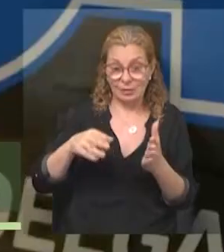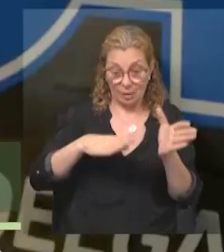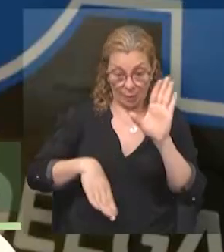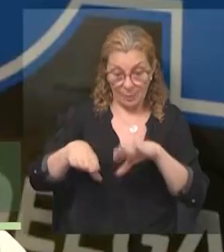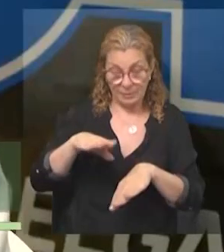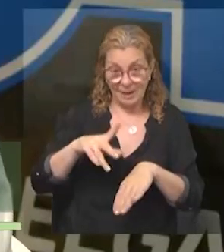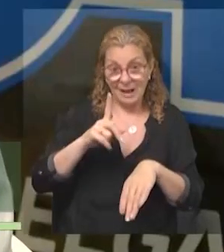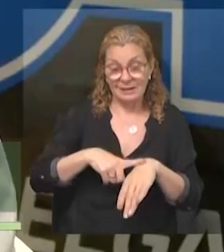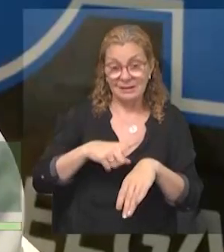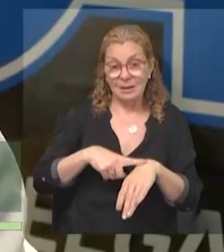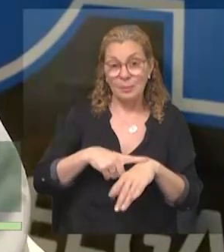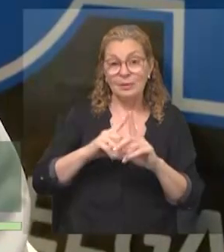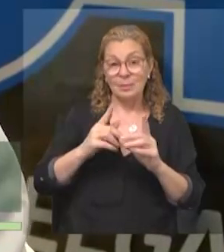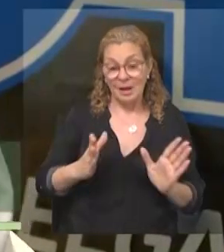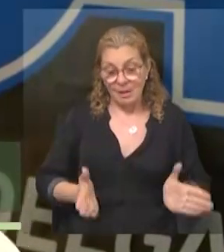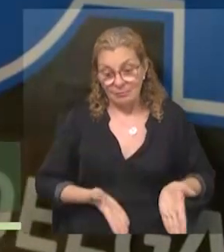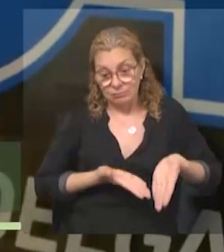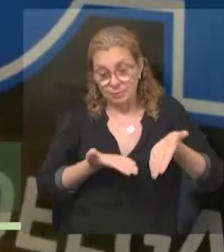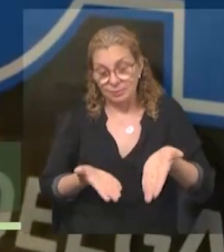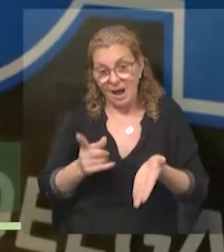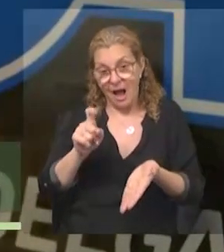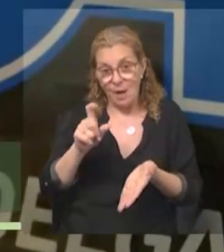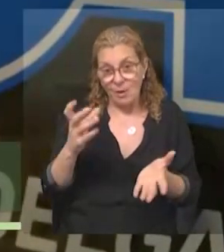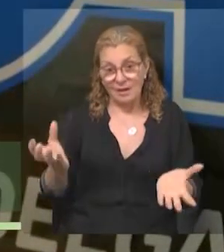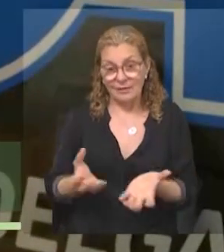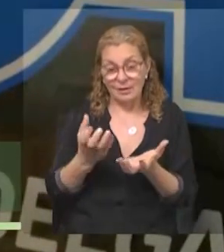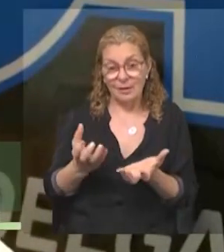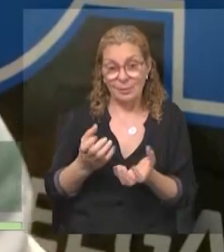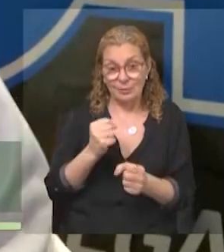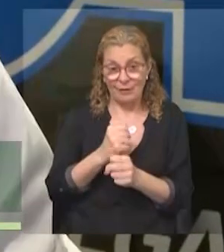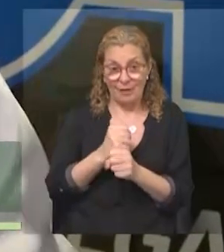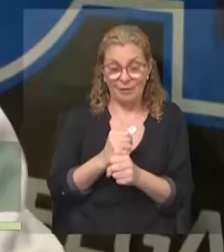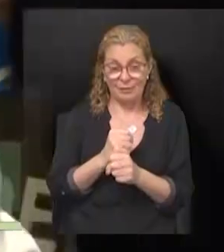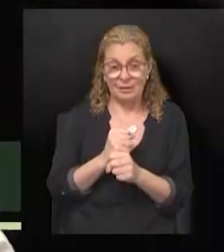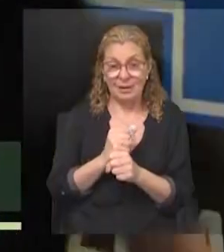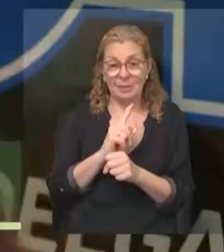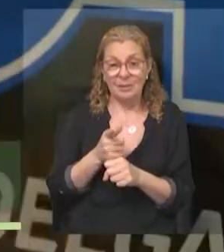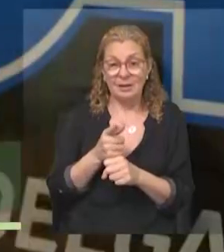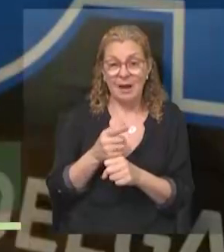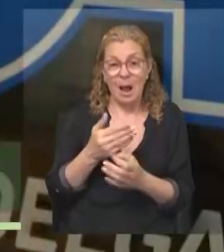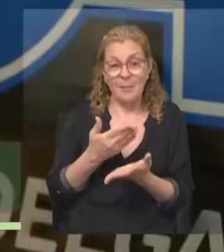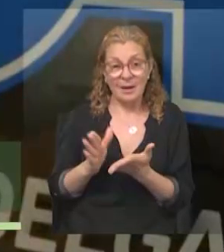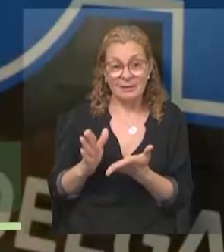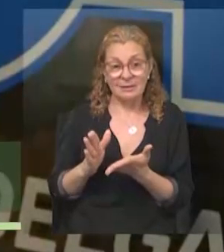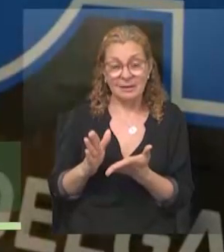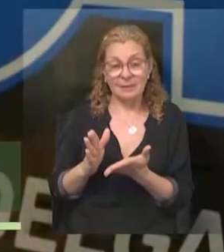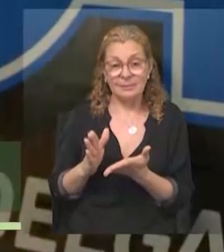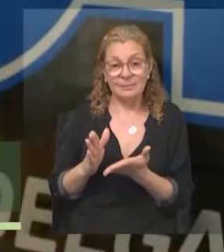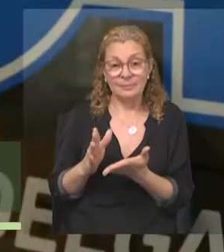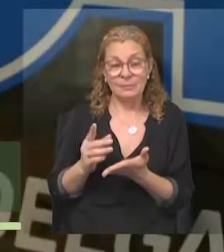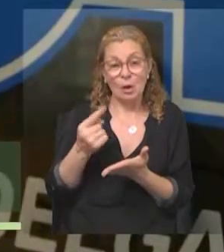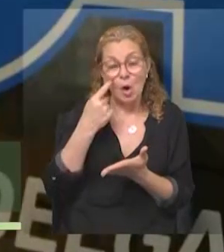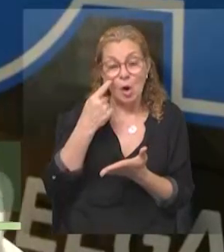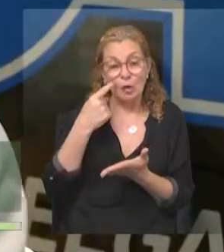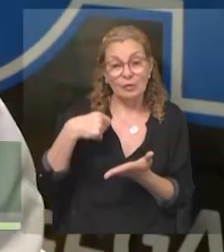al tiempo que se derribaban aguas servidas por tarea de mantenimiento Y por otro lado en virtud de que se conoce esta